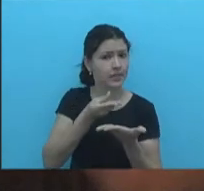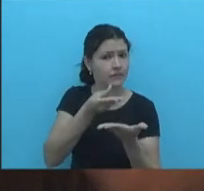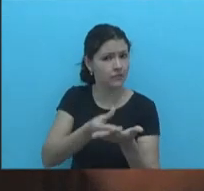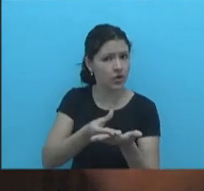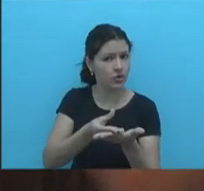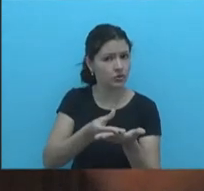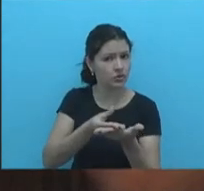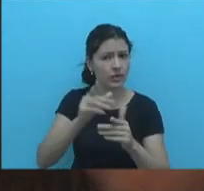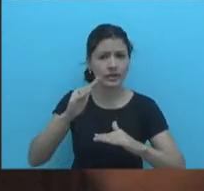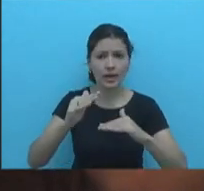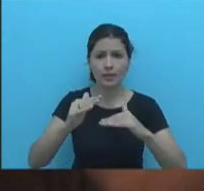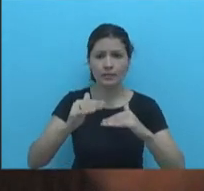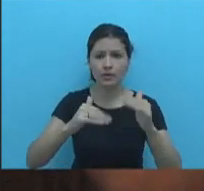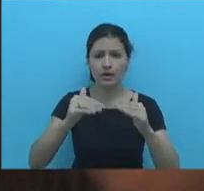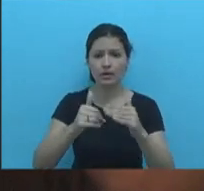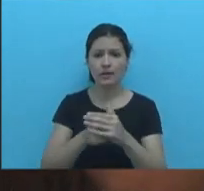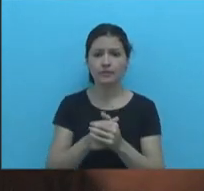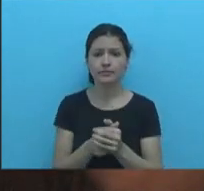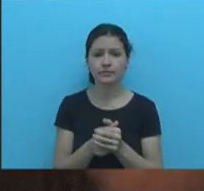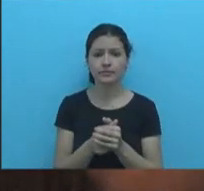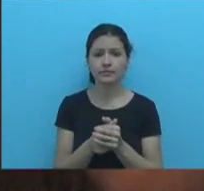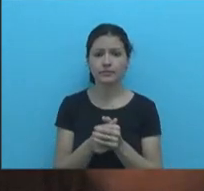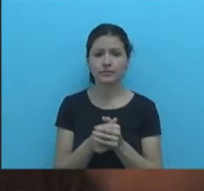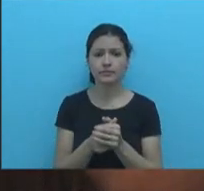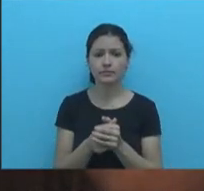este programa son aportados por el Banco